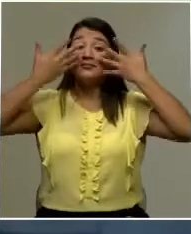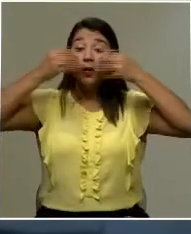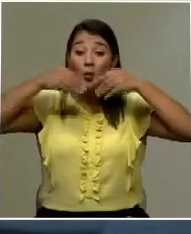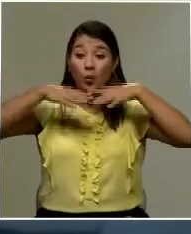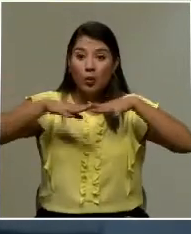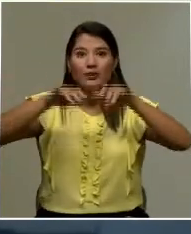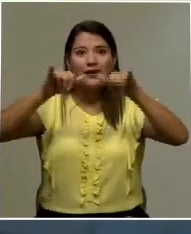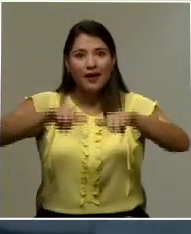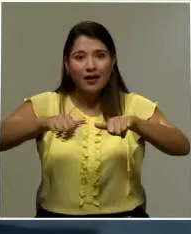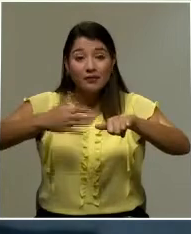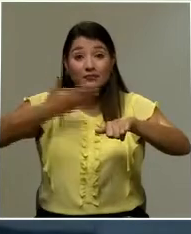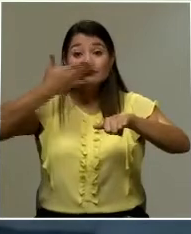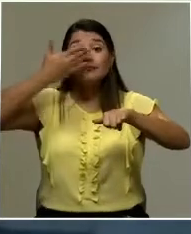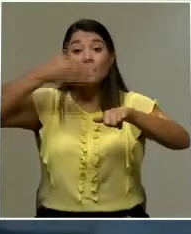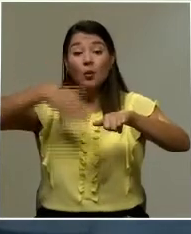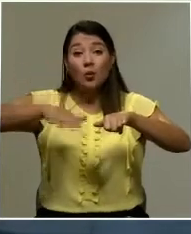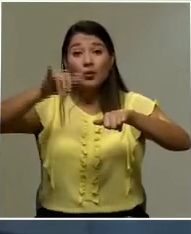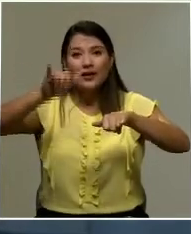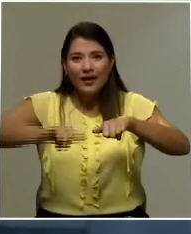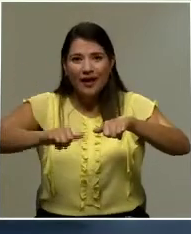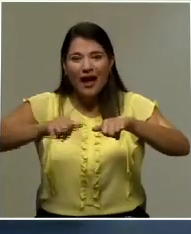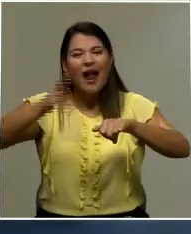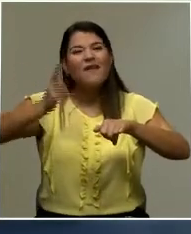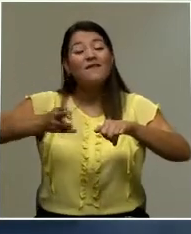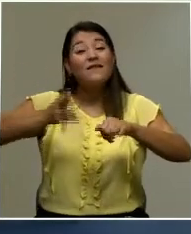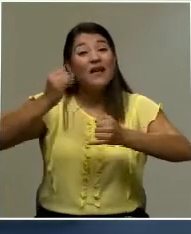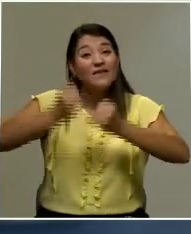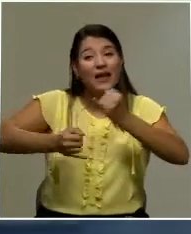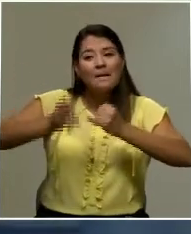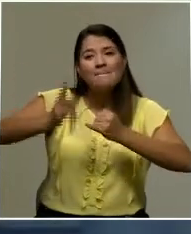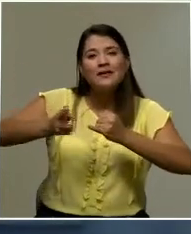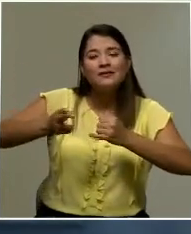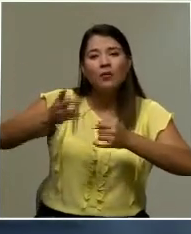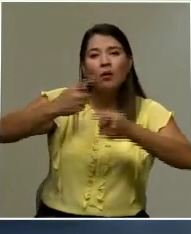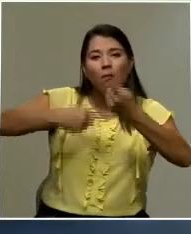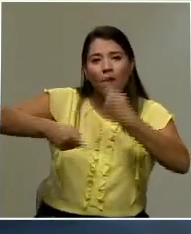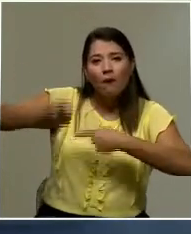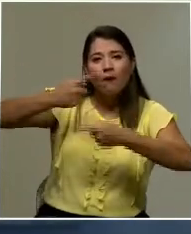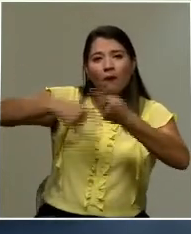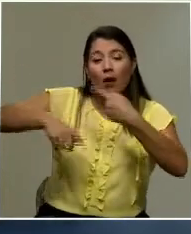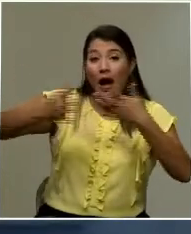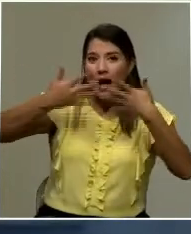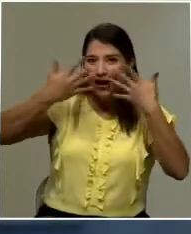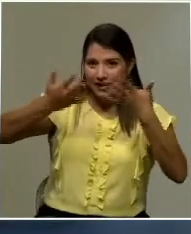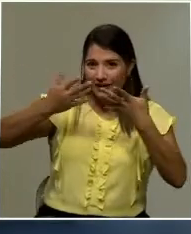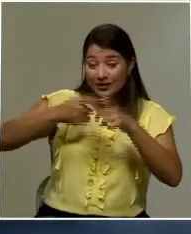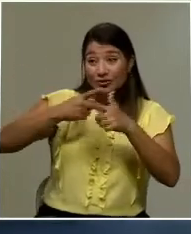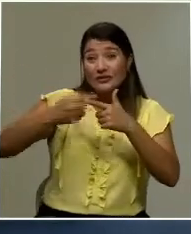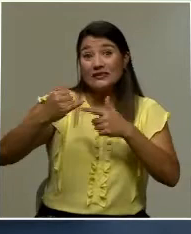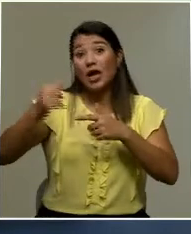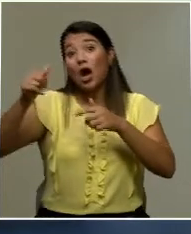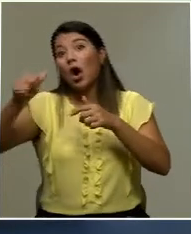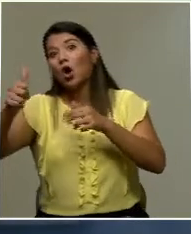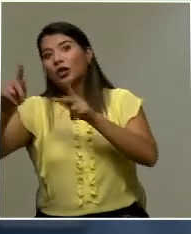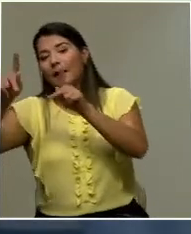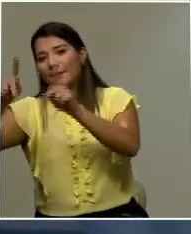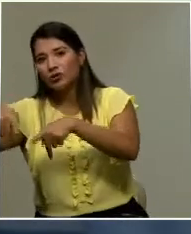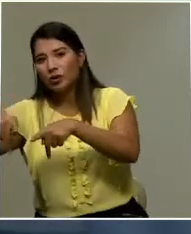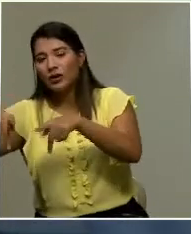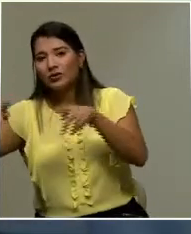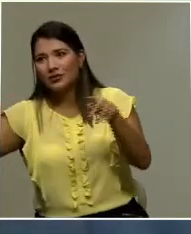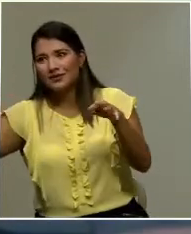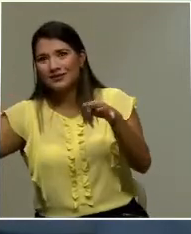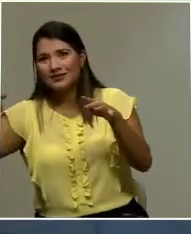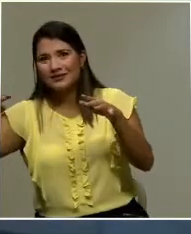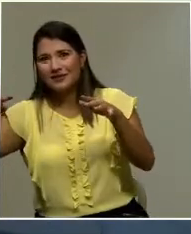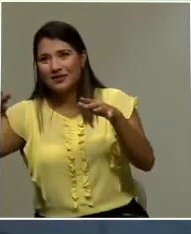escuela, por negocio y no es muy costoso. Y si no se puede ventilar en un sitio porque es un sótano, porque hay mucha contaminación o mucho ruido o lo que sea,